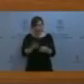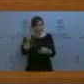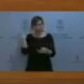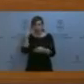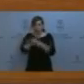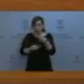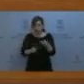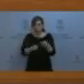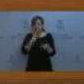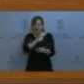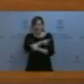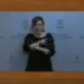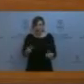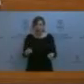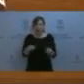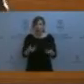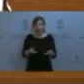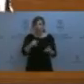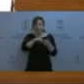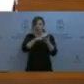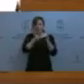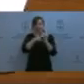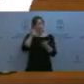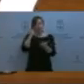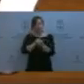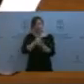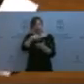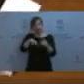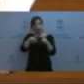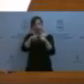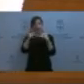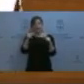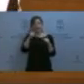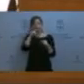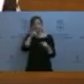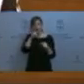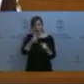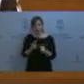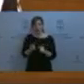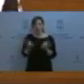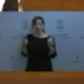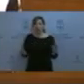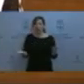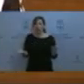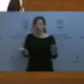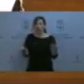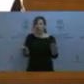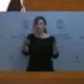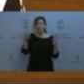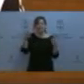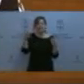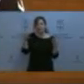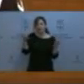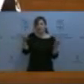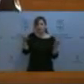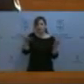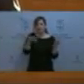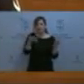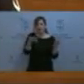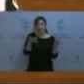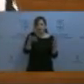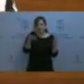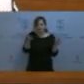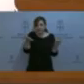ni decía. Y esto del plan piloto en asturiano o en Bable, señor Fernández, es tan impropio de un